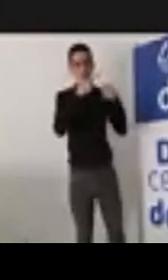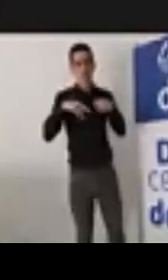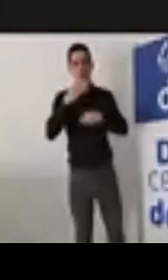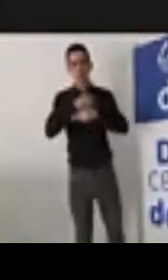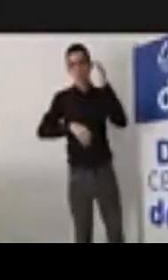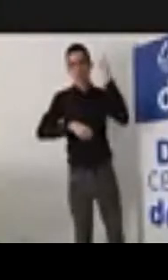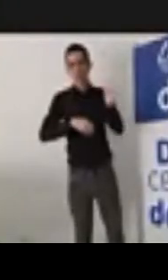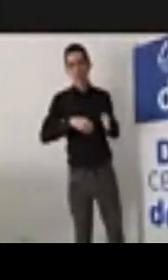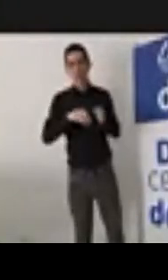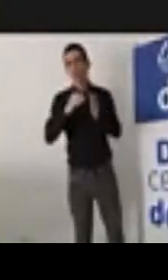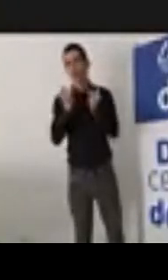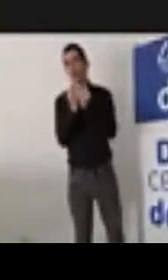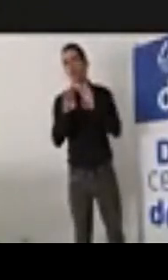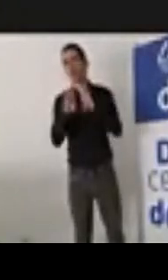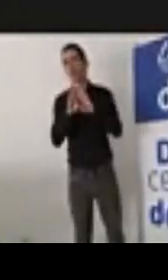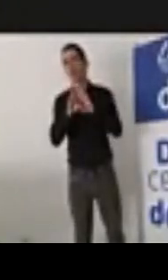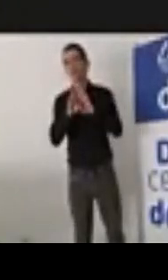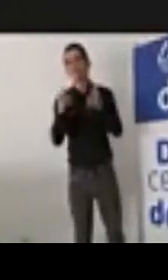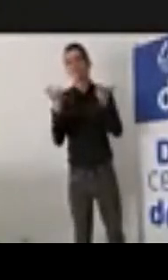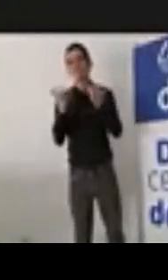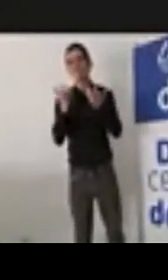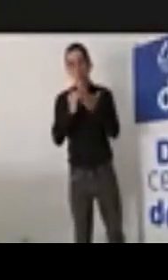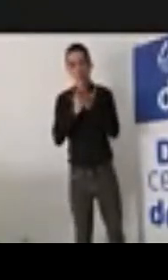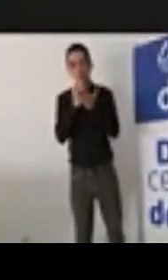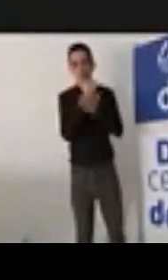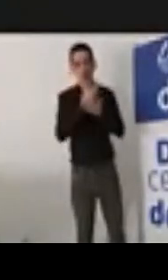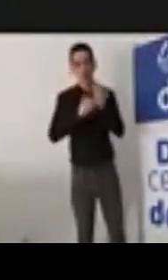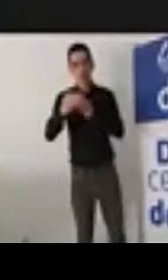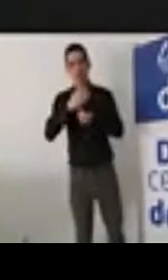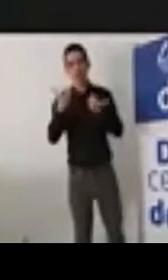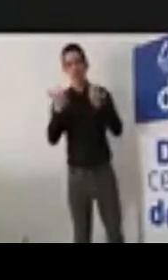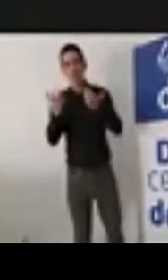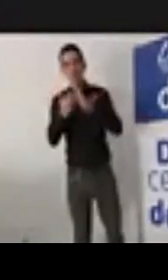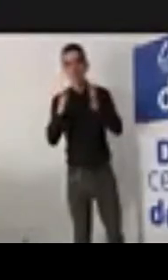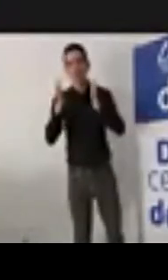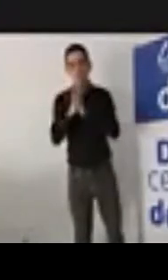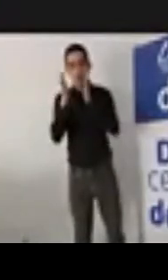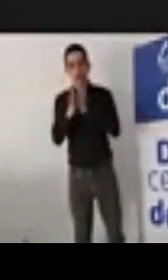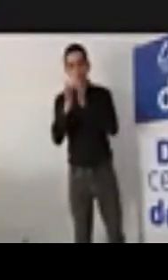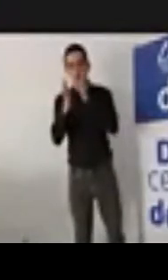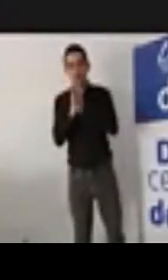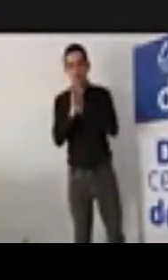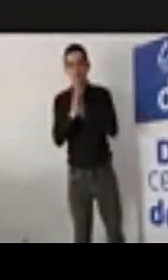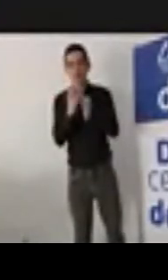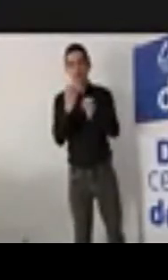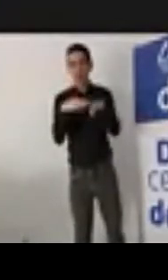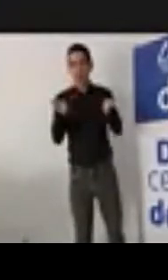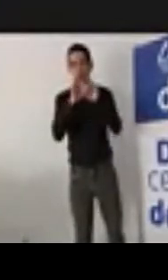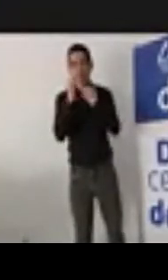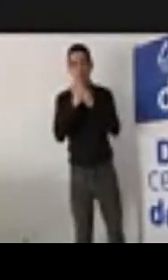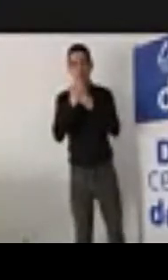decisiones, en ese ejercicio de inclusión social amplio y garantista que requieren las democracias del siglo XXI en nuestros países.